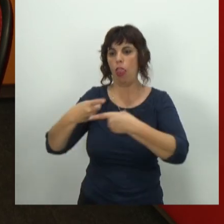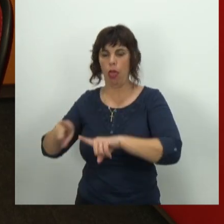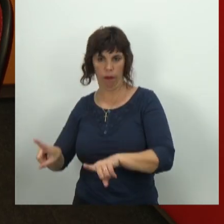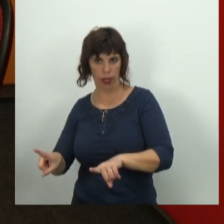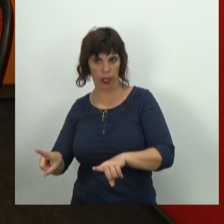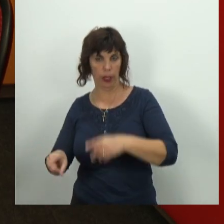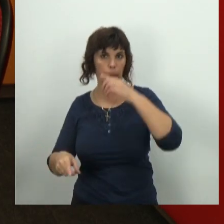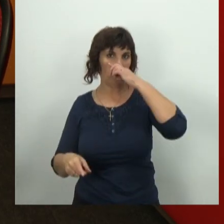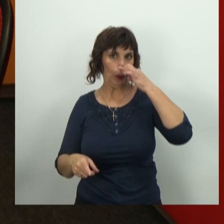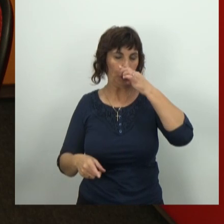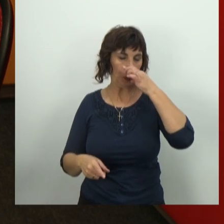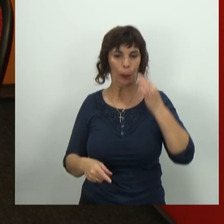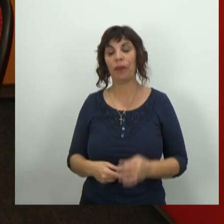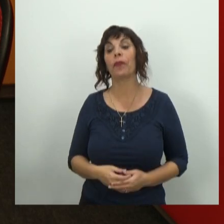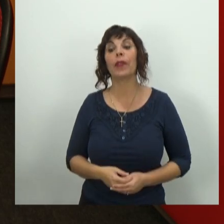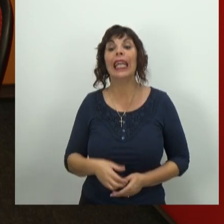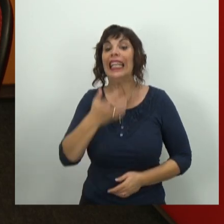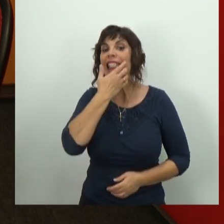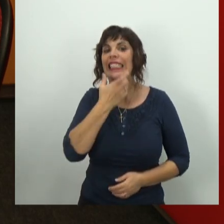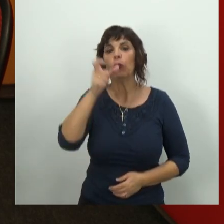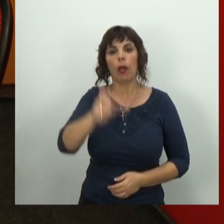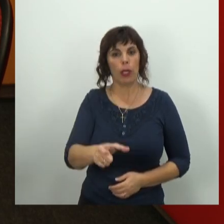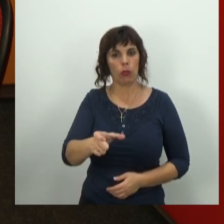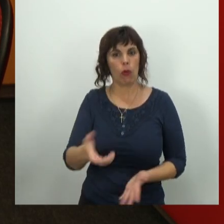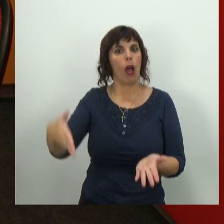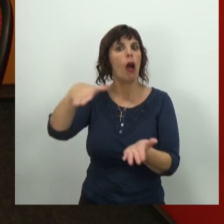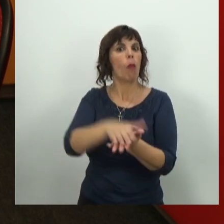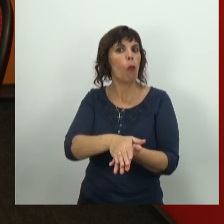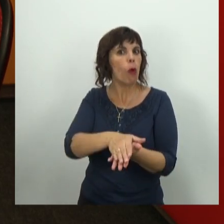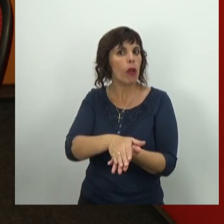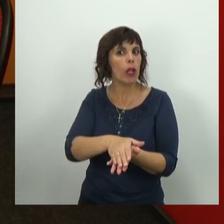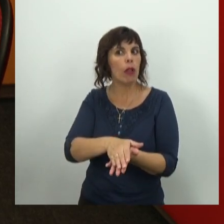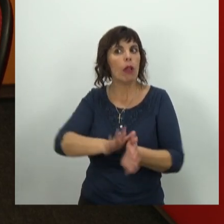al infierno. Todavía no. El infierno